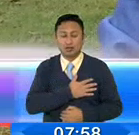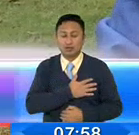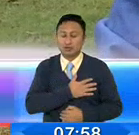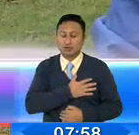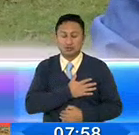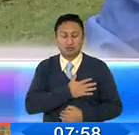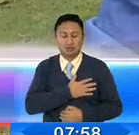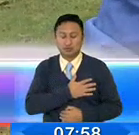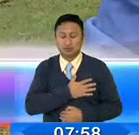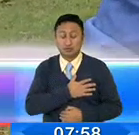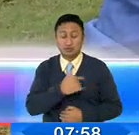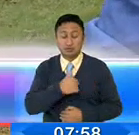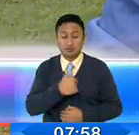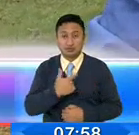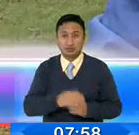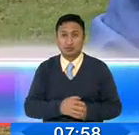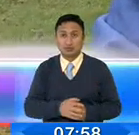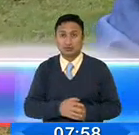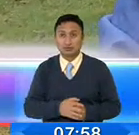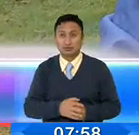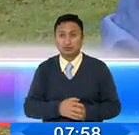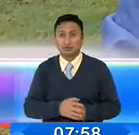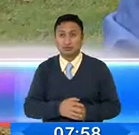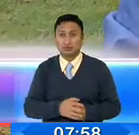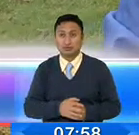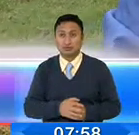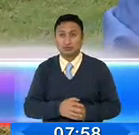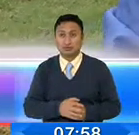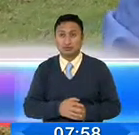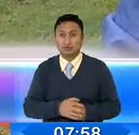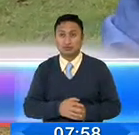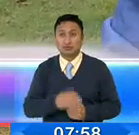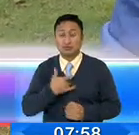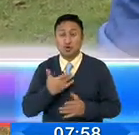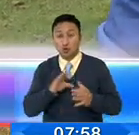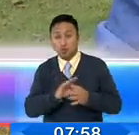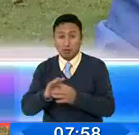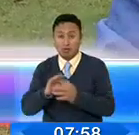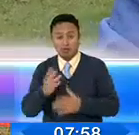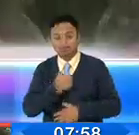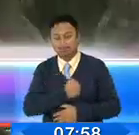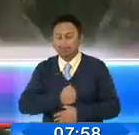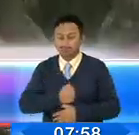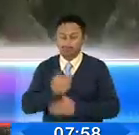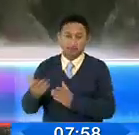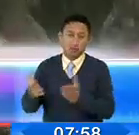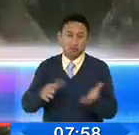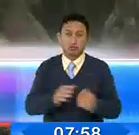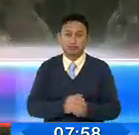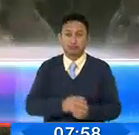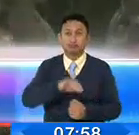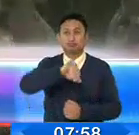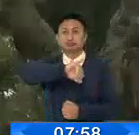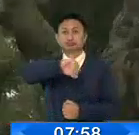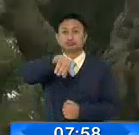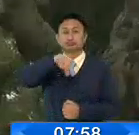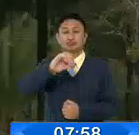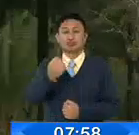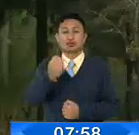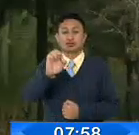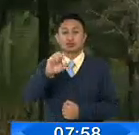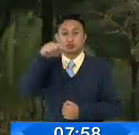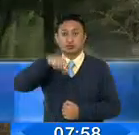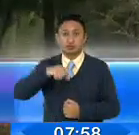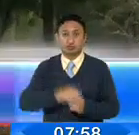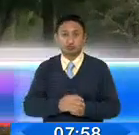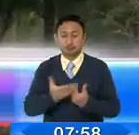dolor en el corazón de nosotros, que da pena que nuestros compañeros se hayan ido así. José Farinango, soldado azul, hizo